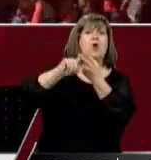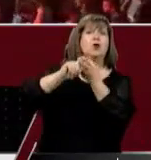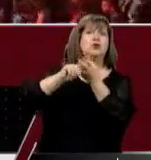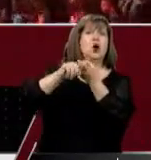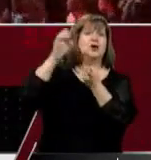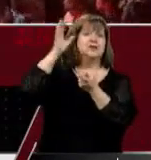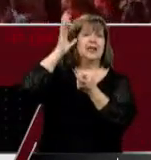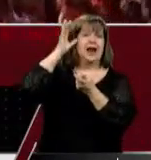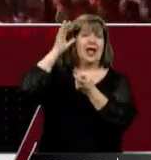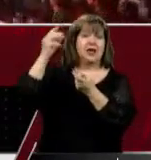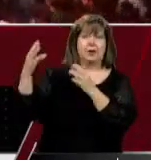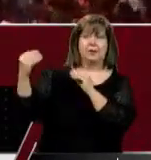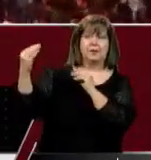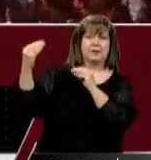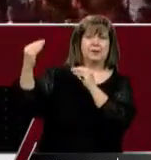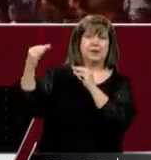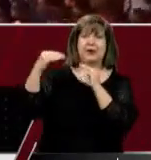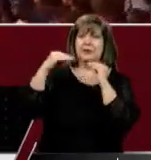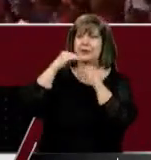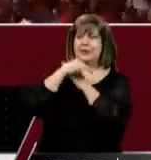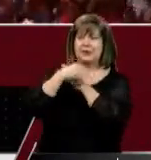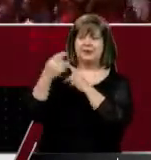hai.